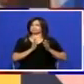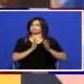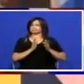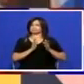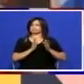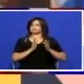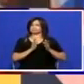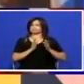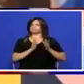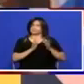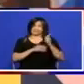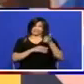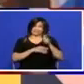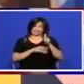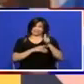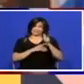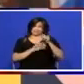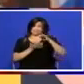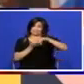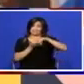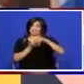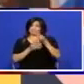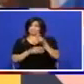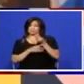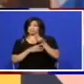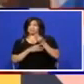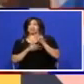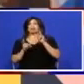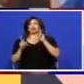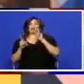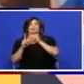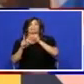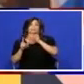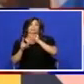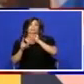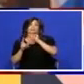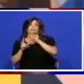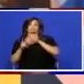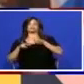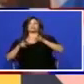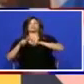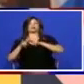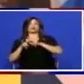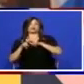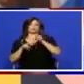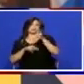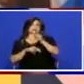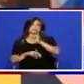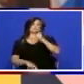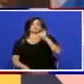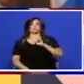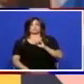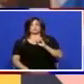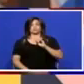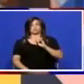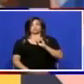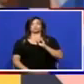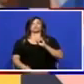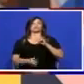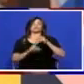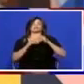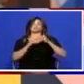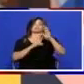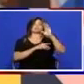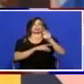los salarios de 10.000 pesos a 20.000 recibirán un incremento del 10% y los salarios